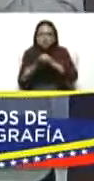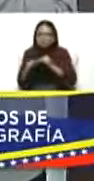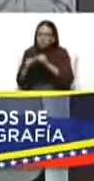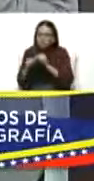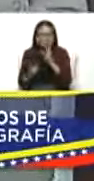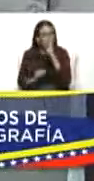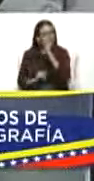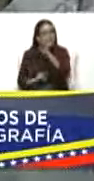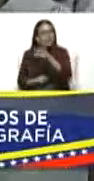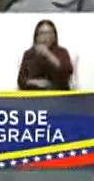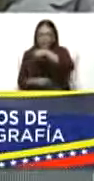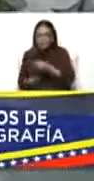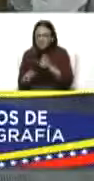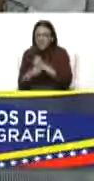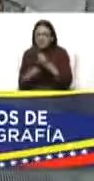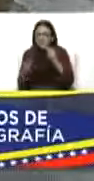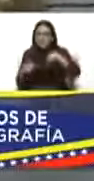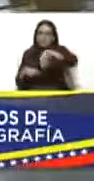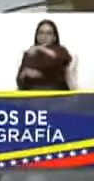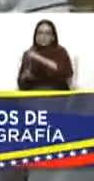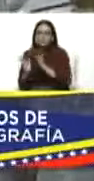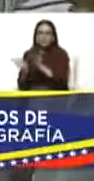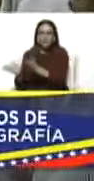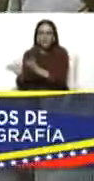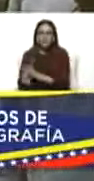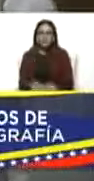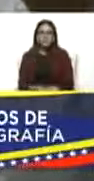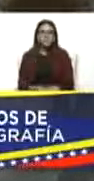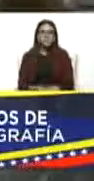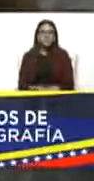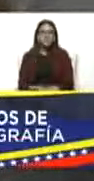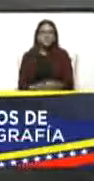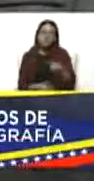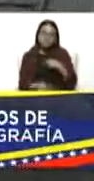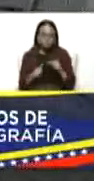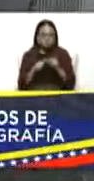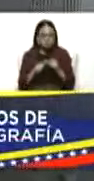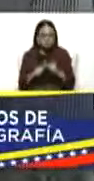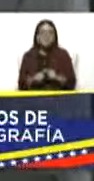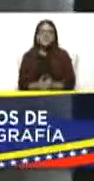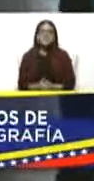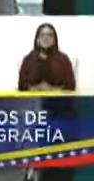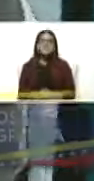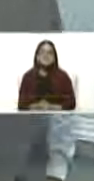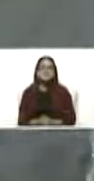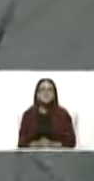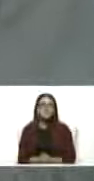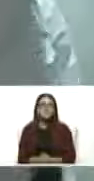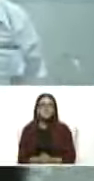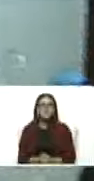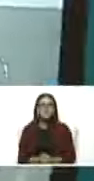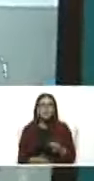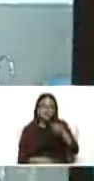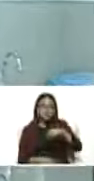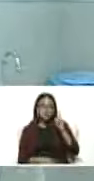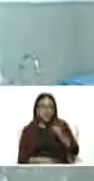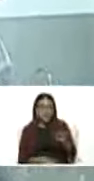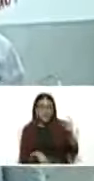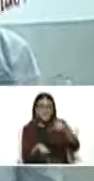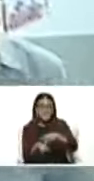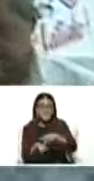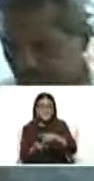adelante. Bueno... Aquí estamos entonces. teníamos que venir